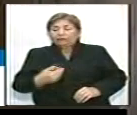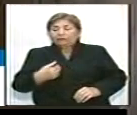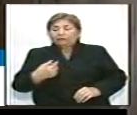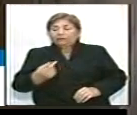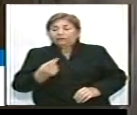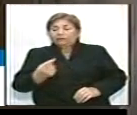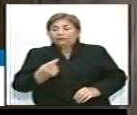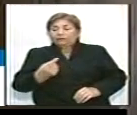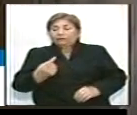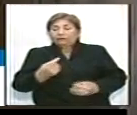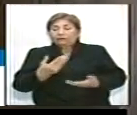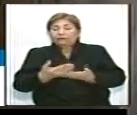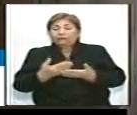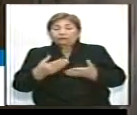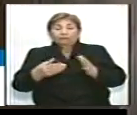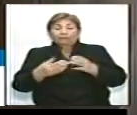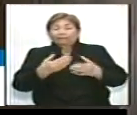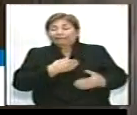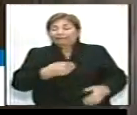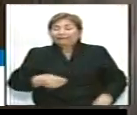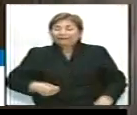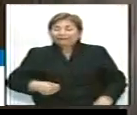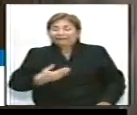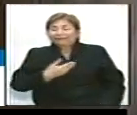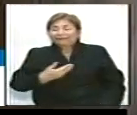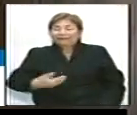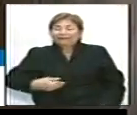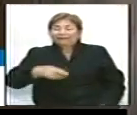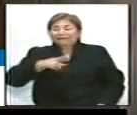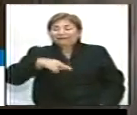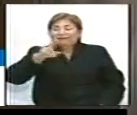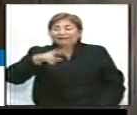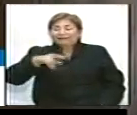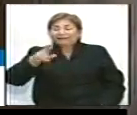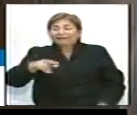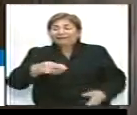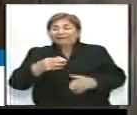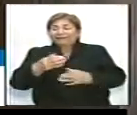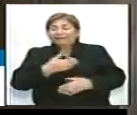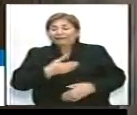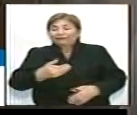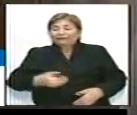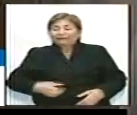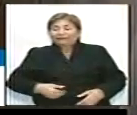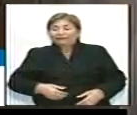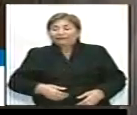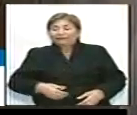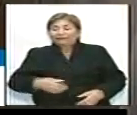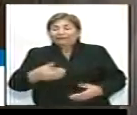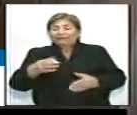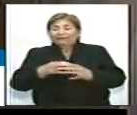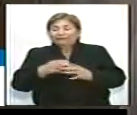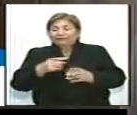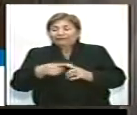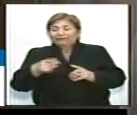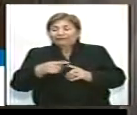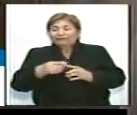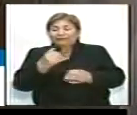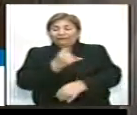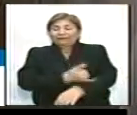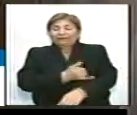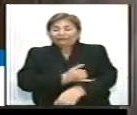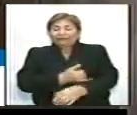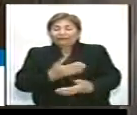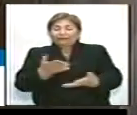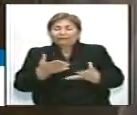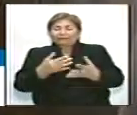solo del Poder Ejecutivo, sino también de los gobiernos regionales, gobiernos locales, de los gremios e instituciones